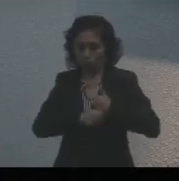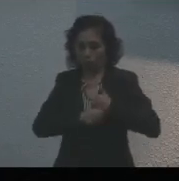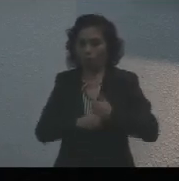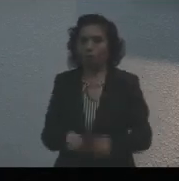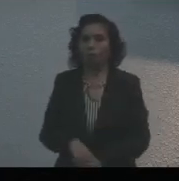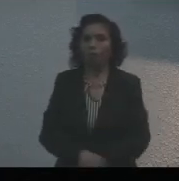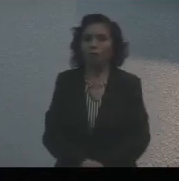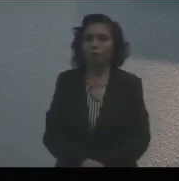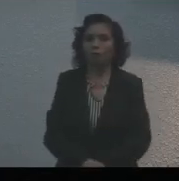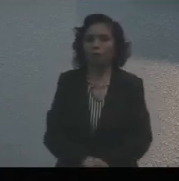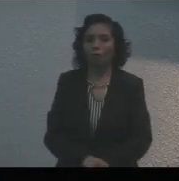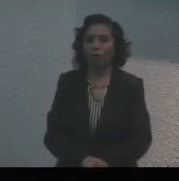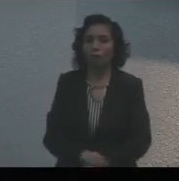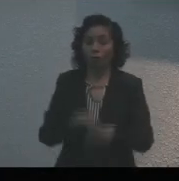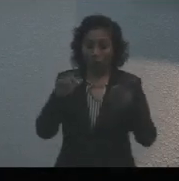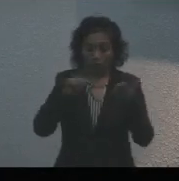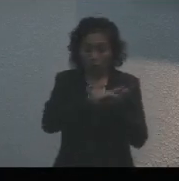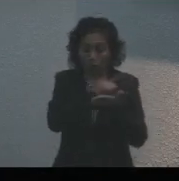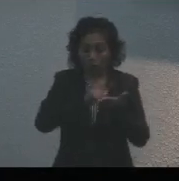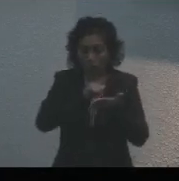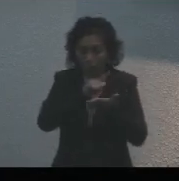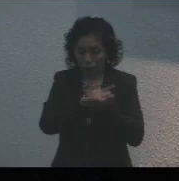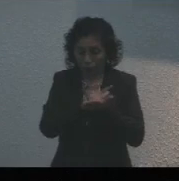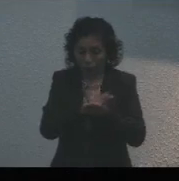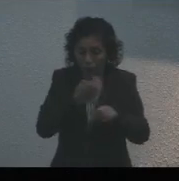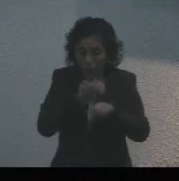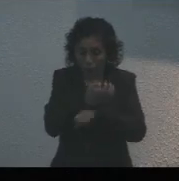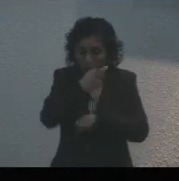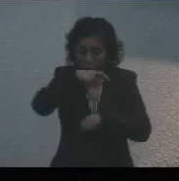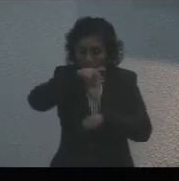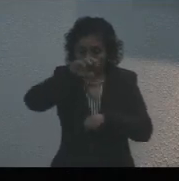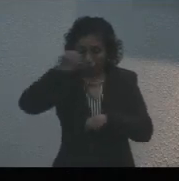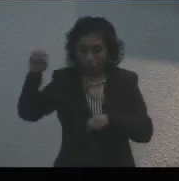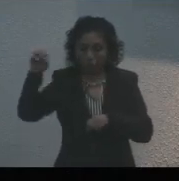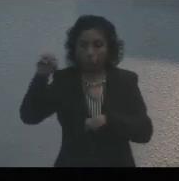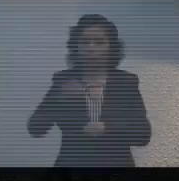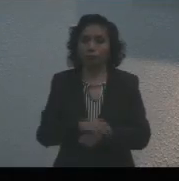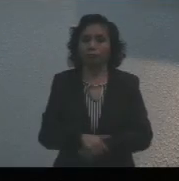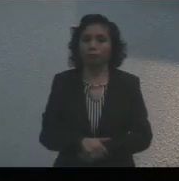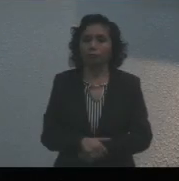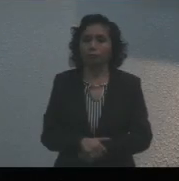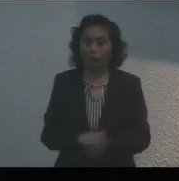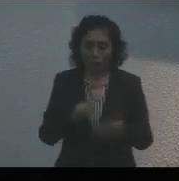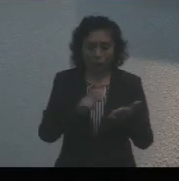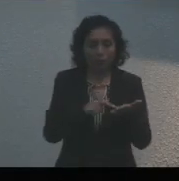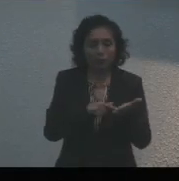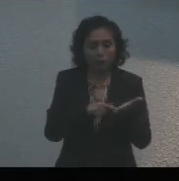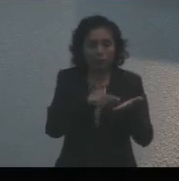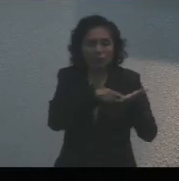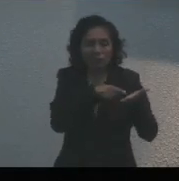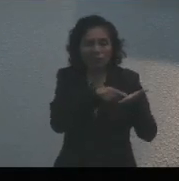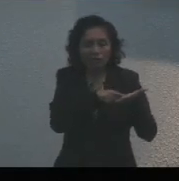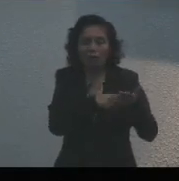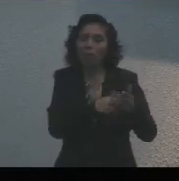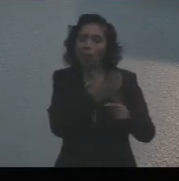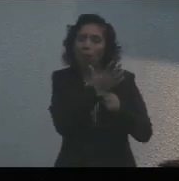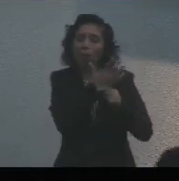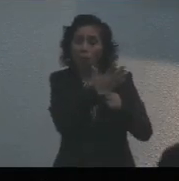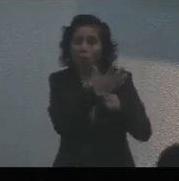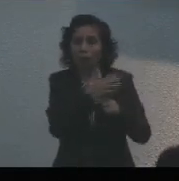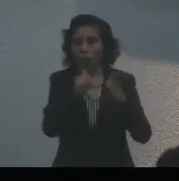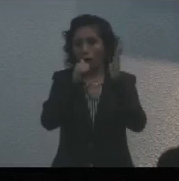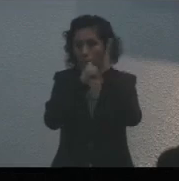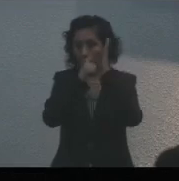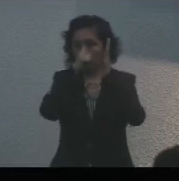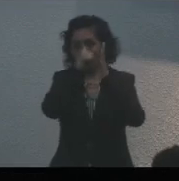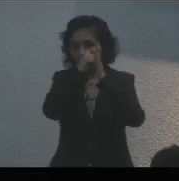La Honorable 17ª Legislatura Constitucional del Estado Libre y Soberano de Quintana Roo decreta, artículo único,